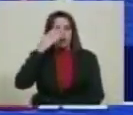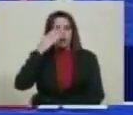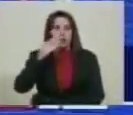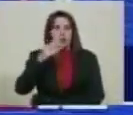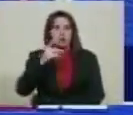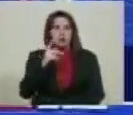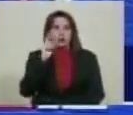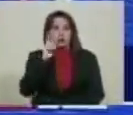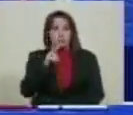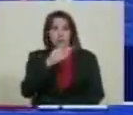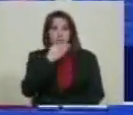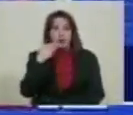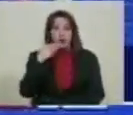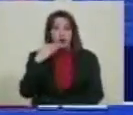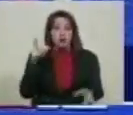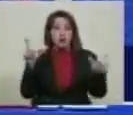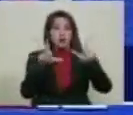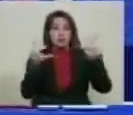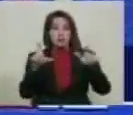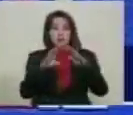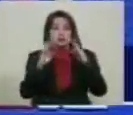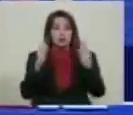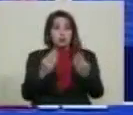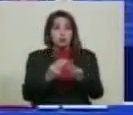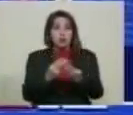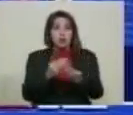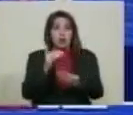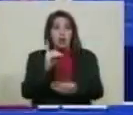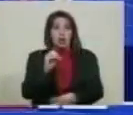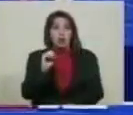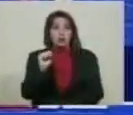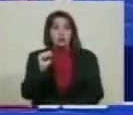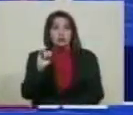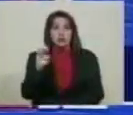el mejor programa de la televisión mundial, Dossier.